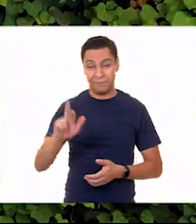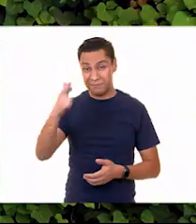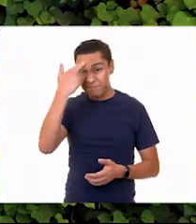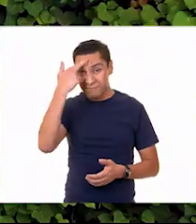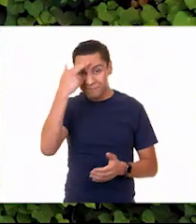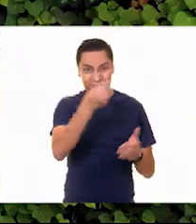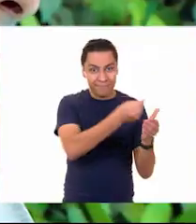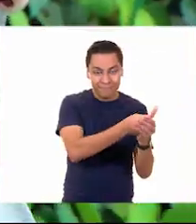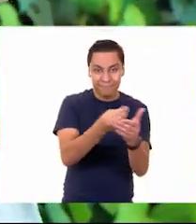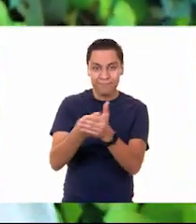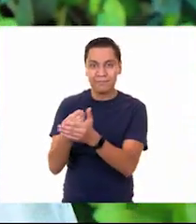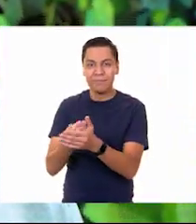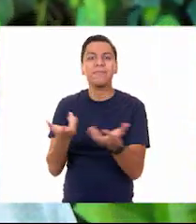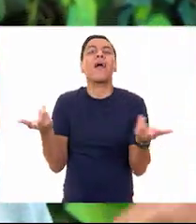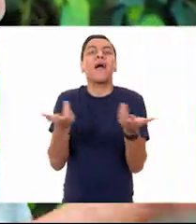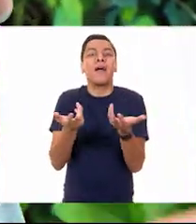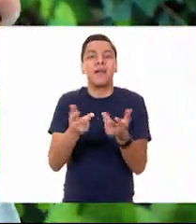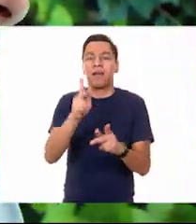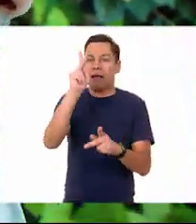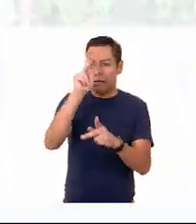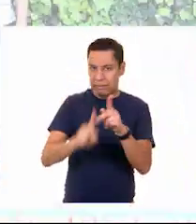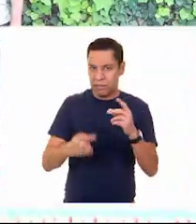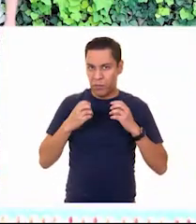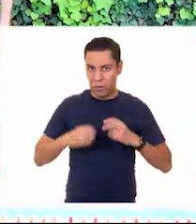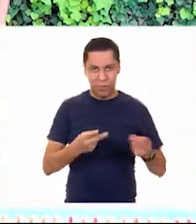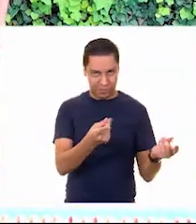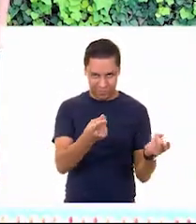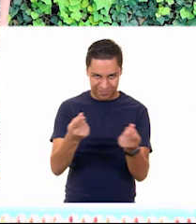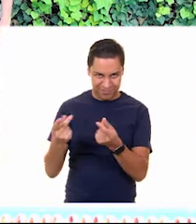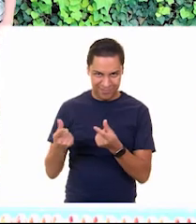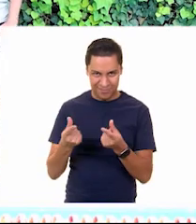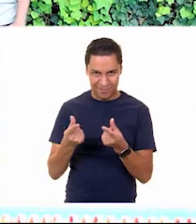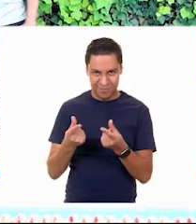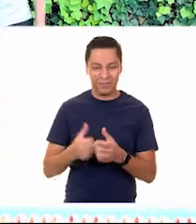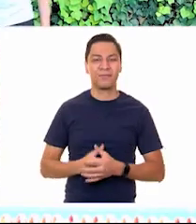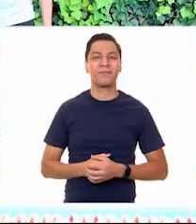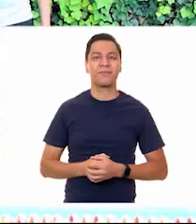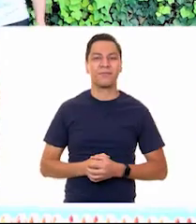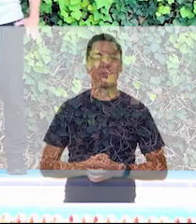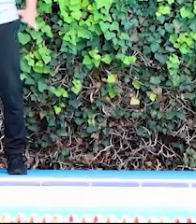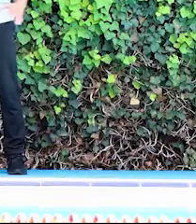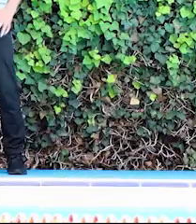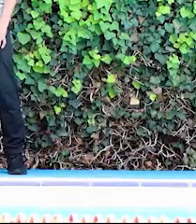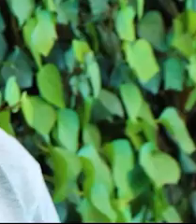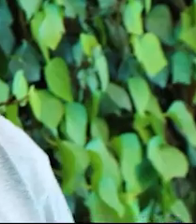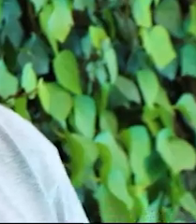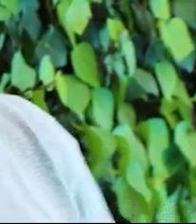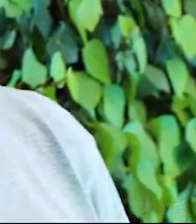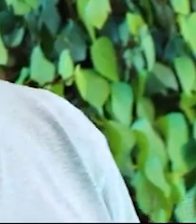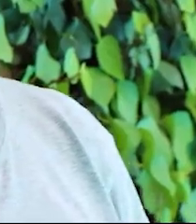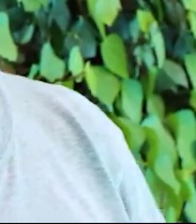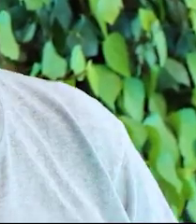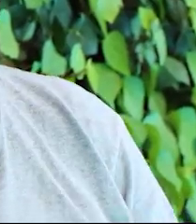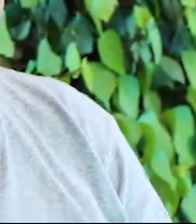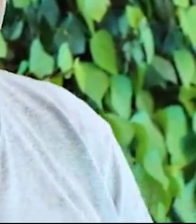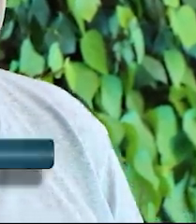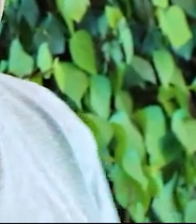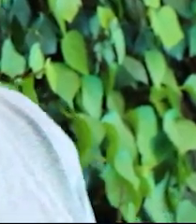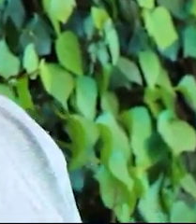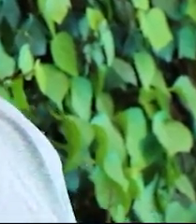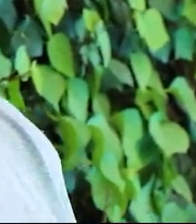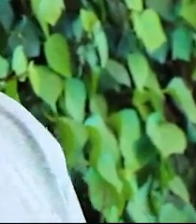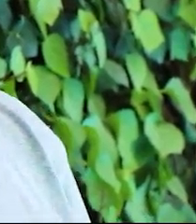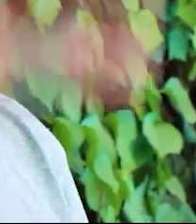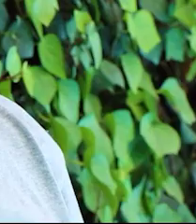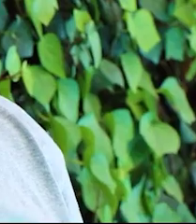Recuerda, entre clase y clase, activa tu cuerpo. Ok, Yair, ahora lo que vamos a hacer es, nos vamos a poner en 6 puntos, te explico cuáles